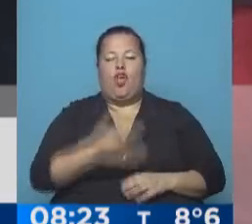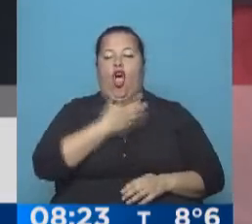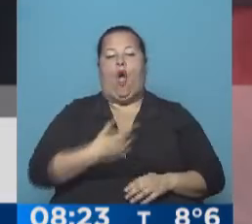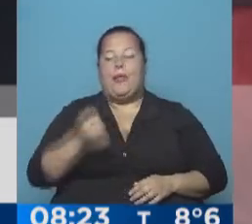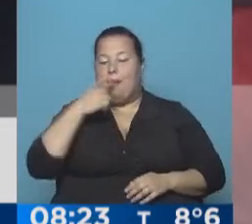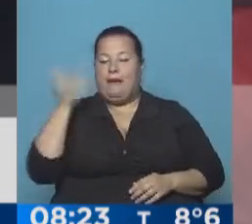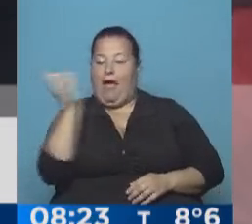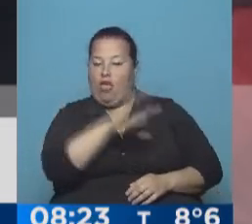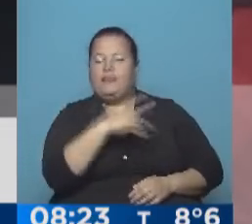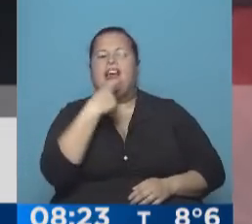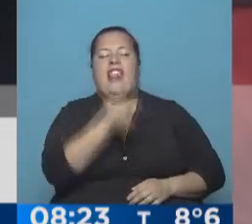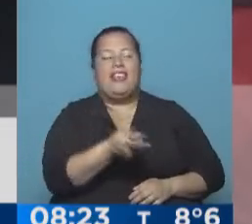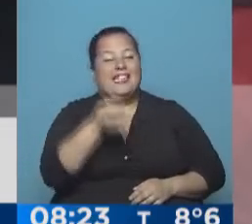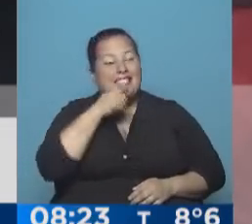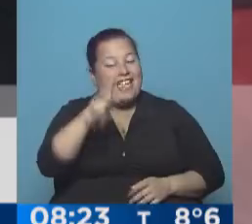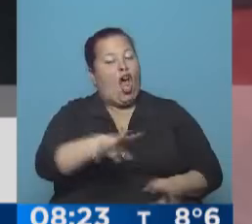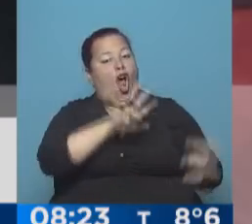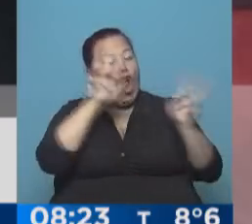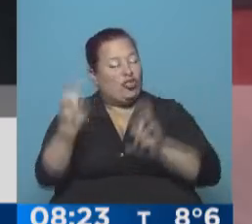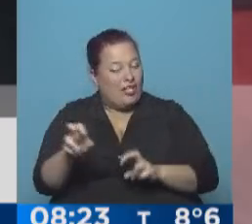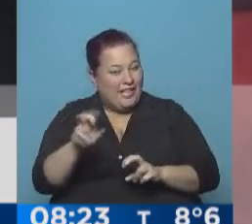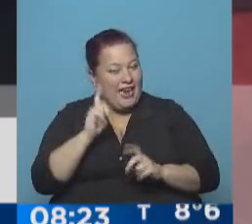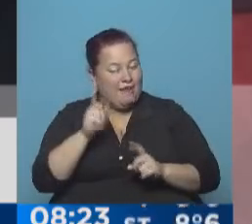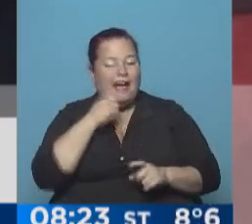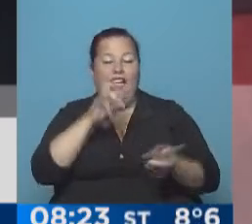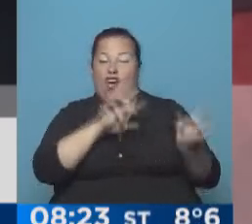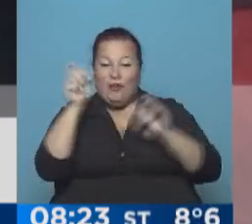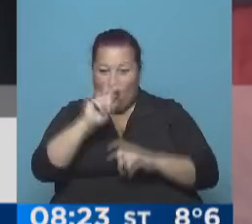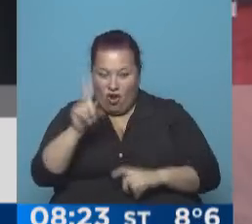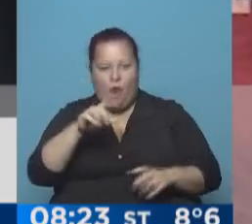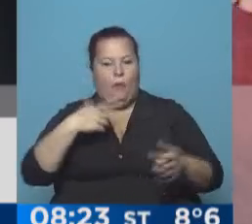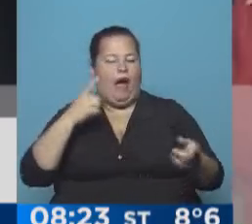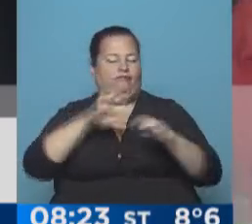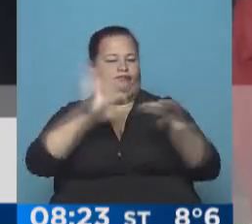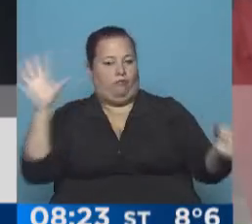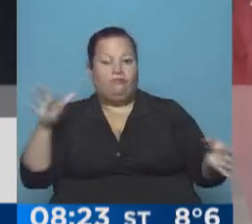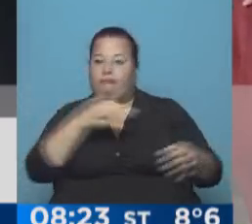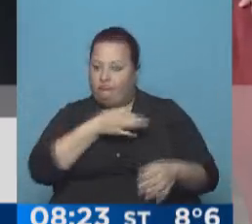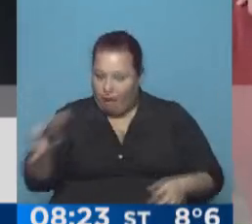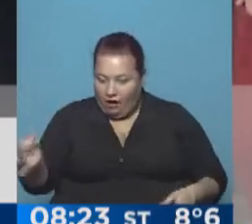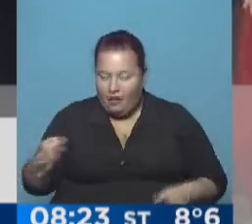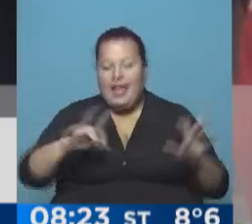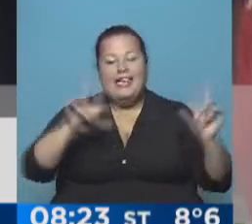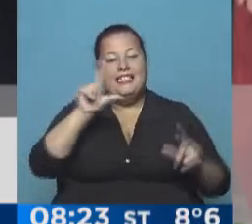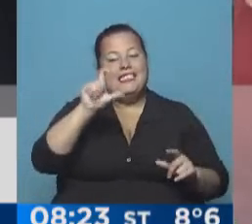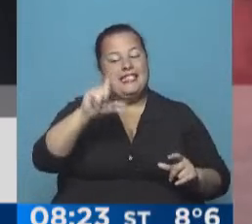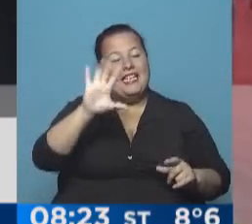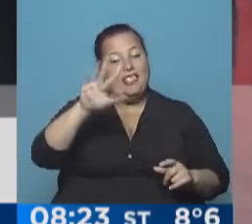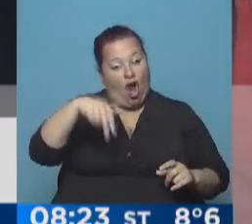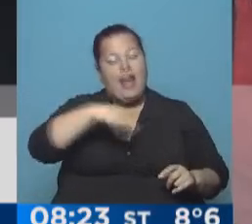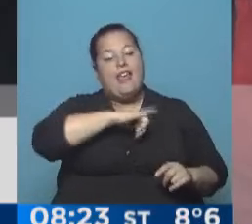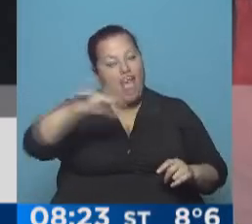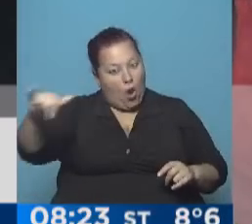gobierno de la ciudad que decían que si no cambiaban la línea editorial iban a romper relaciones así fue el canal c5n